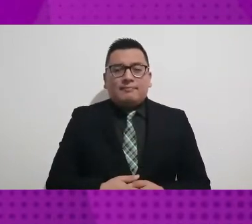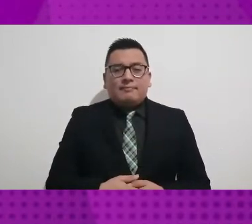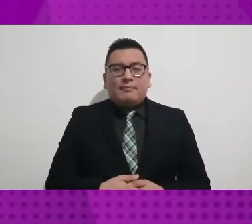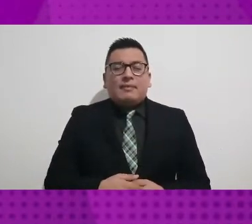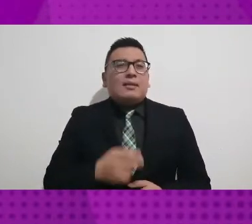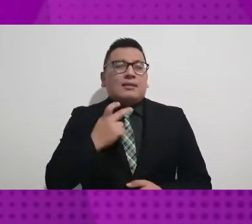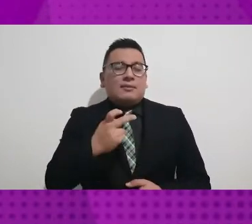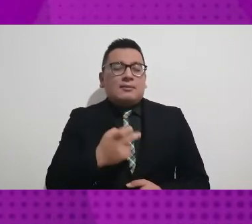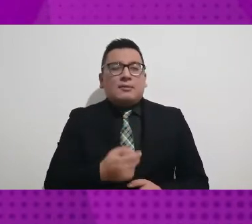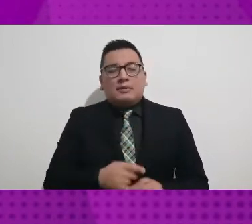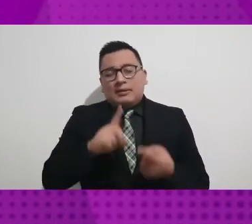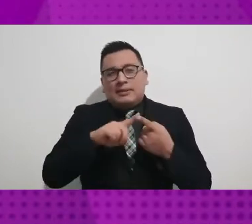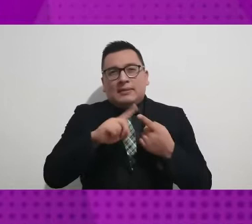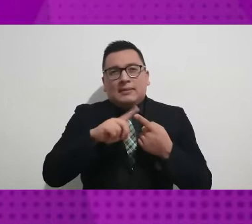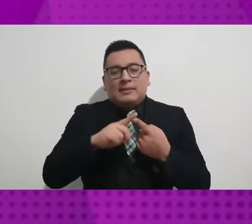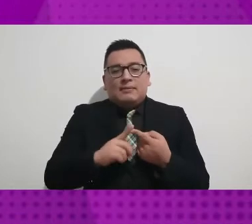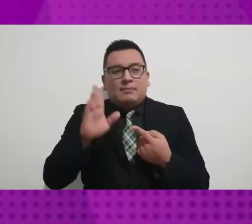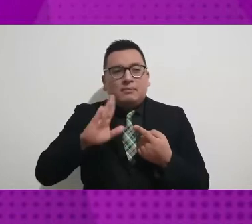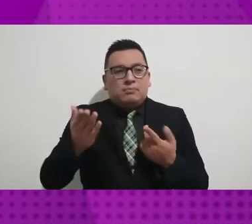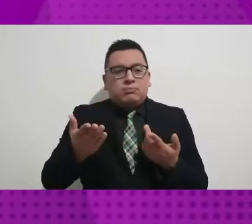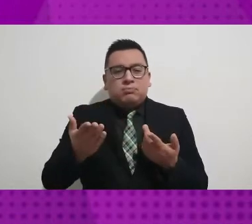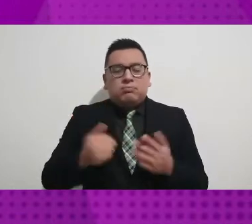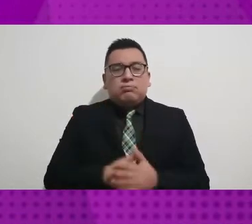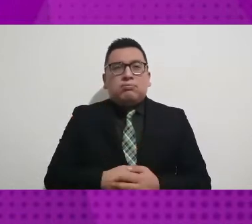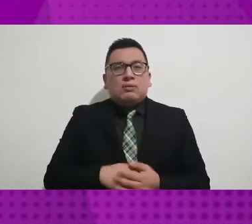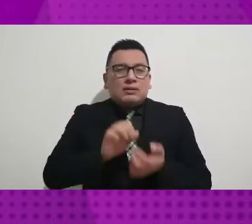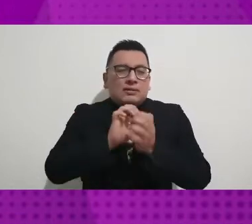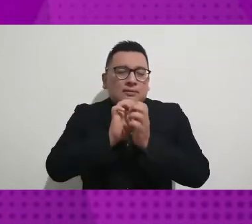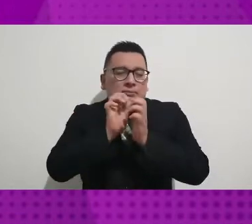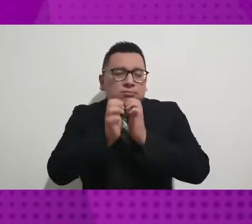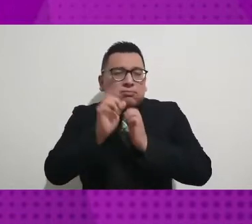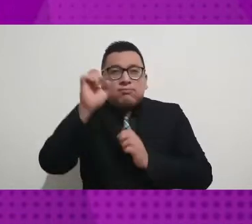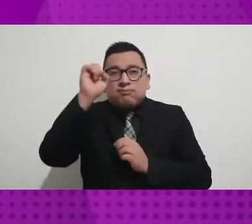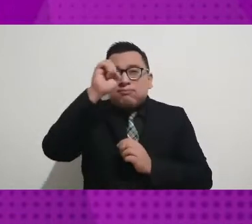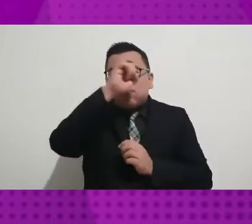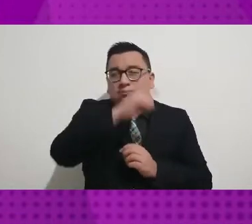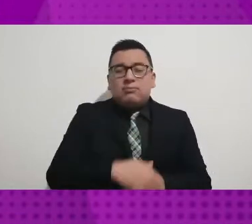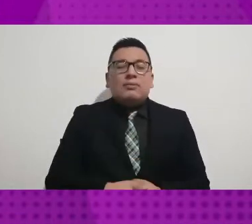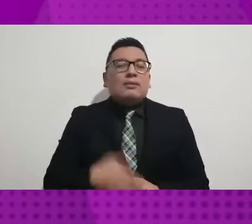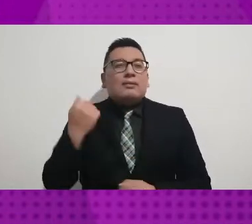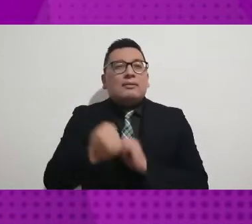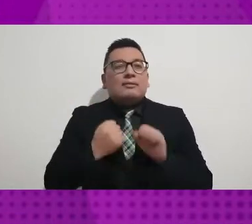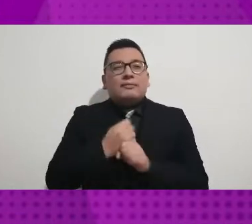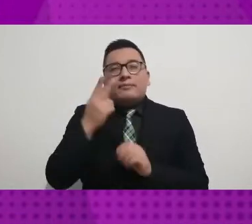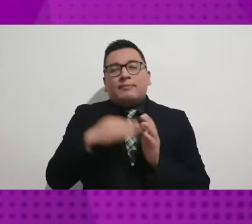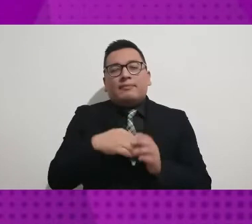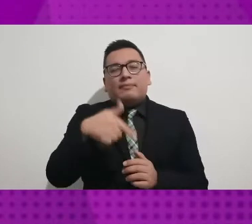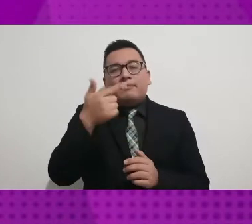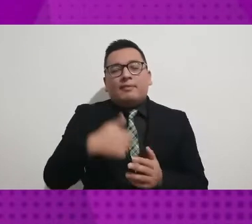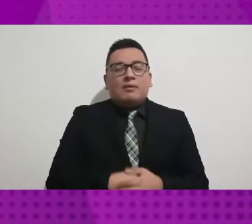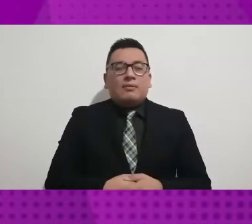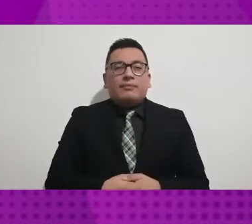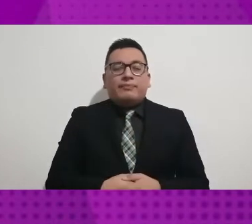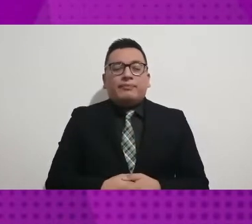por sí un poco complejo. Ese fue el primer punto y el primer, en esta evolución vertiginosa, repito, de 2012